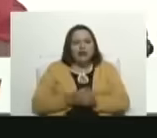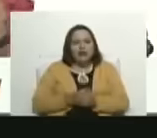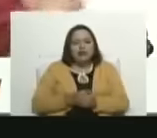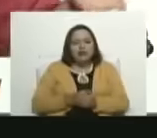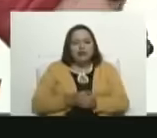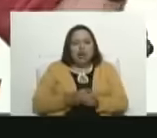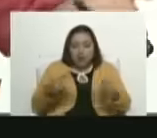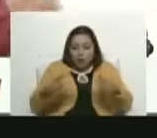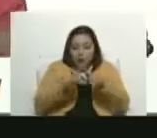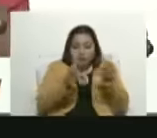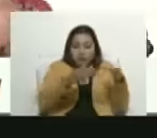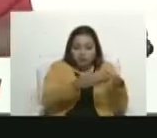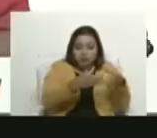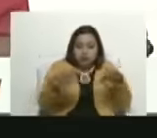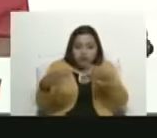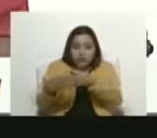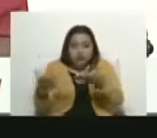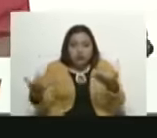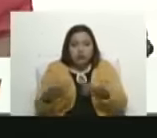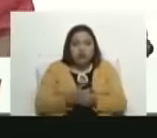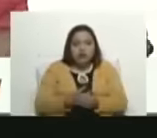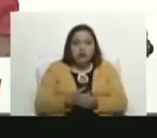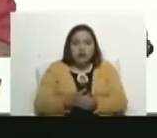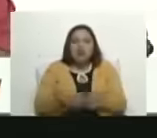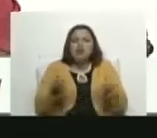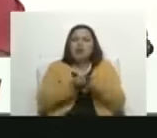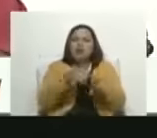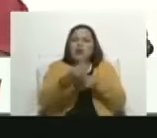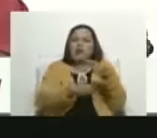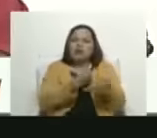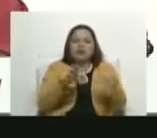conjuntos, como ese, por ejemplo, que hizo el martes.